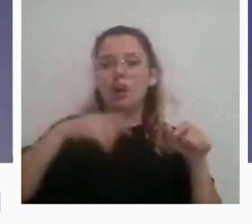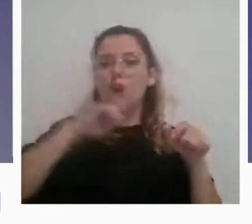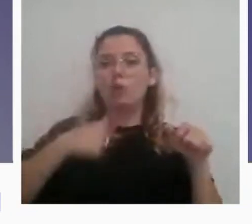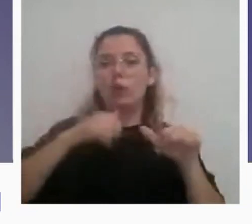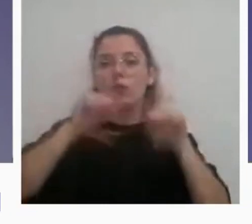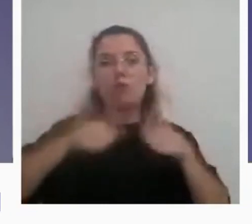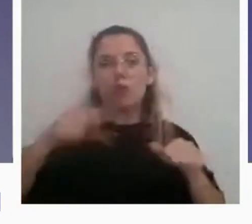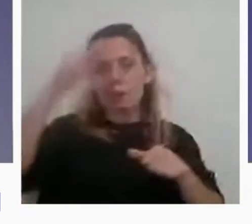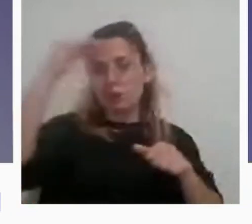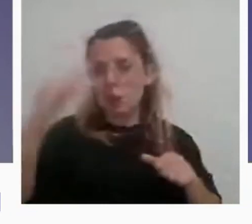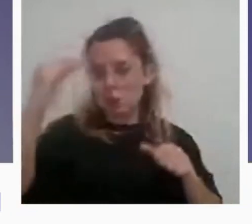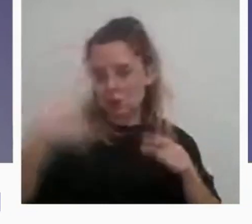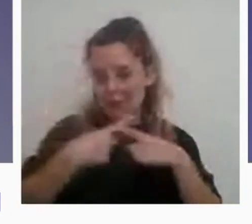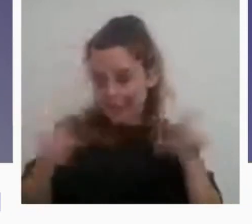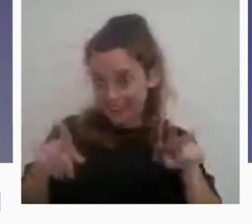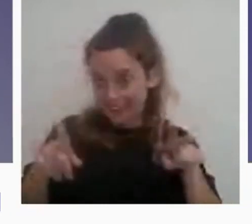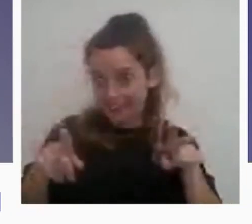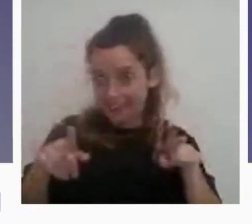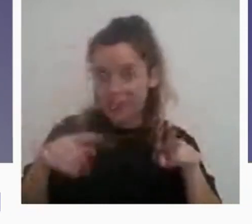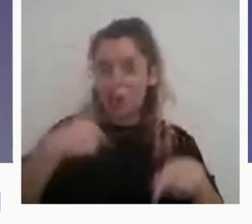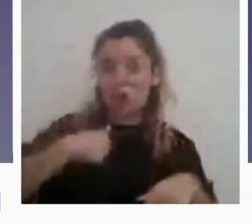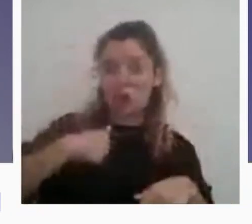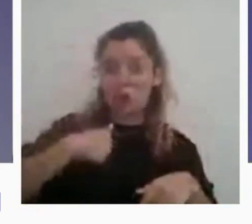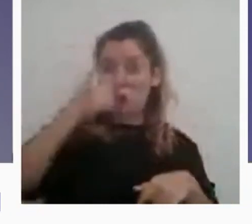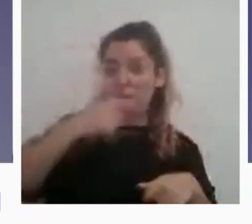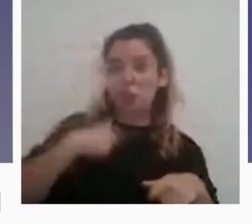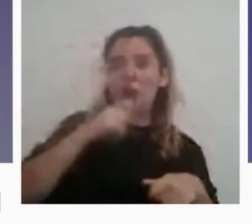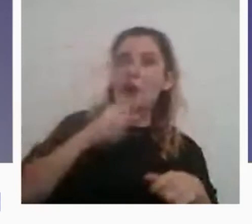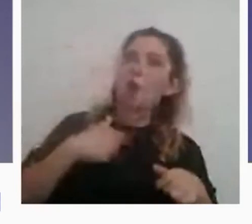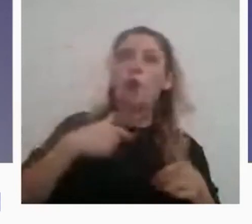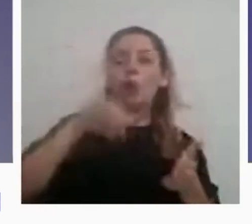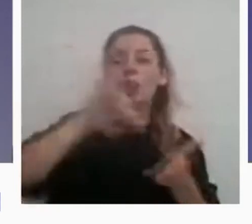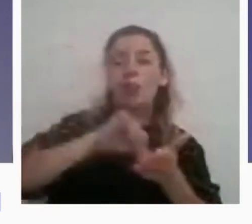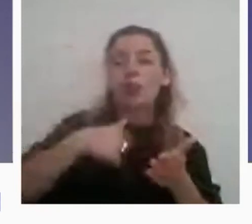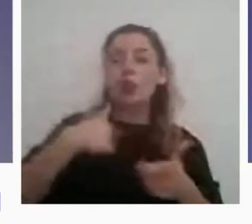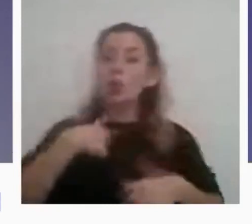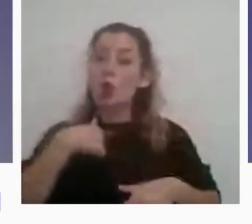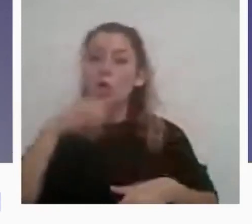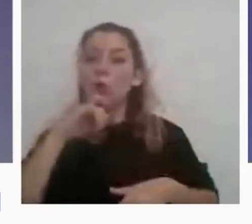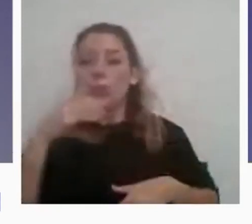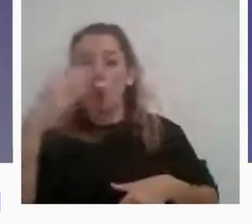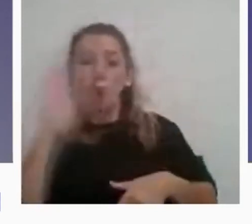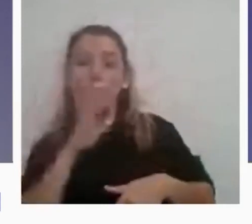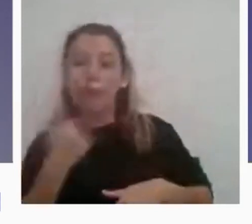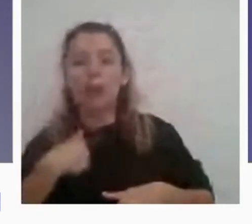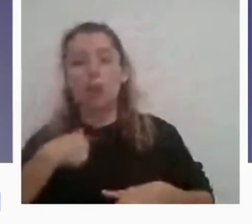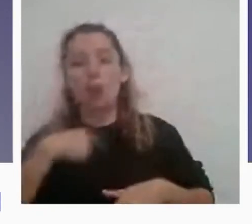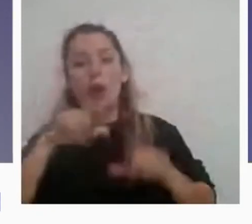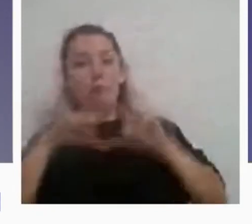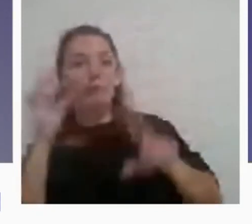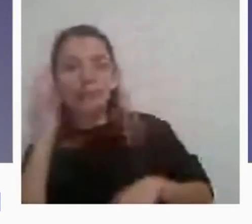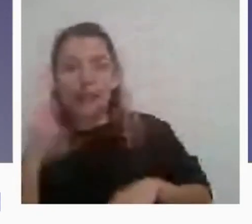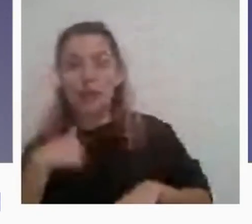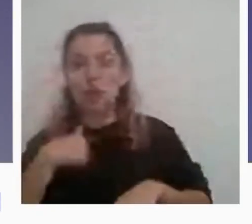gorros de persona, de yo como ciudadana, yo como madre, yo como empresaria, yo como